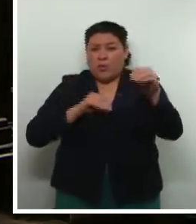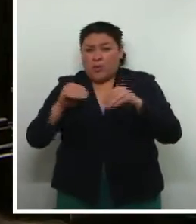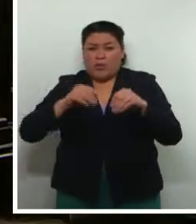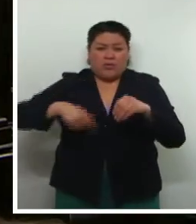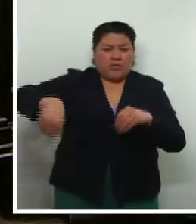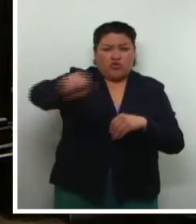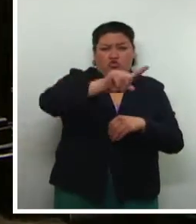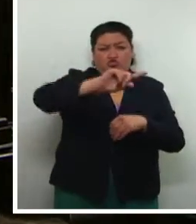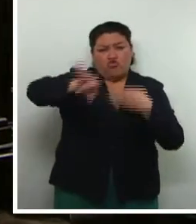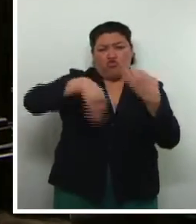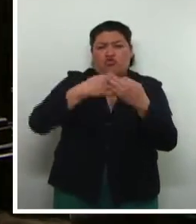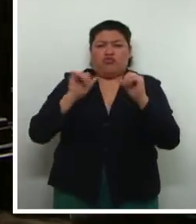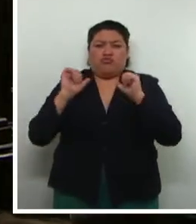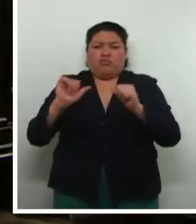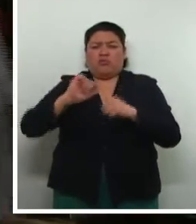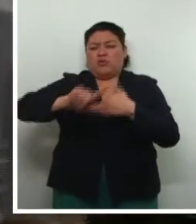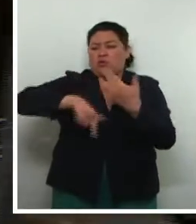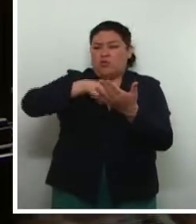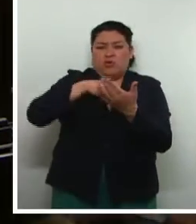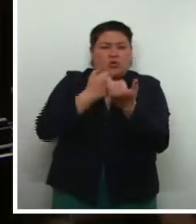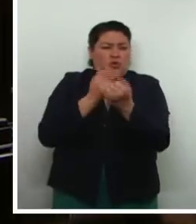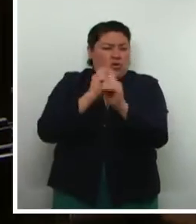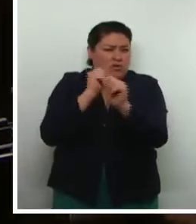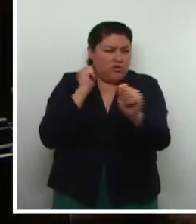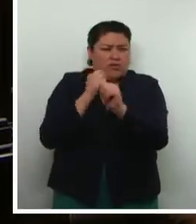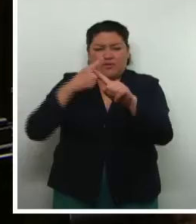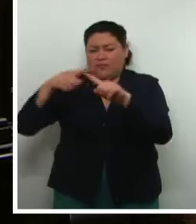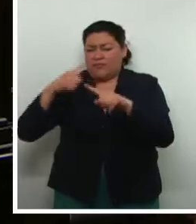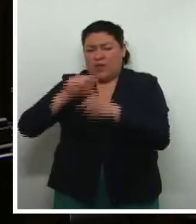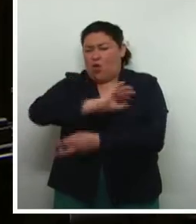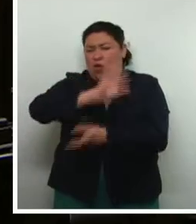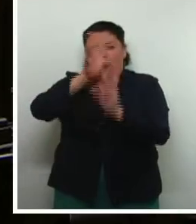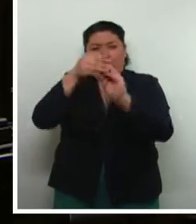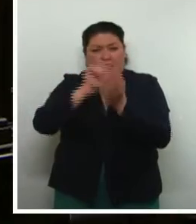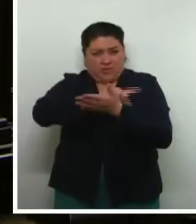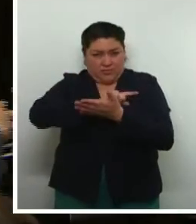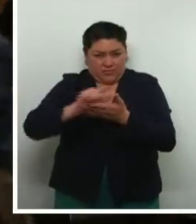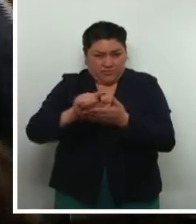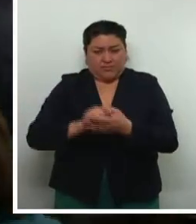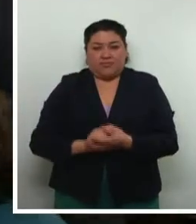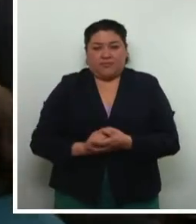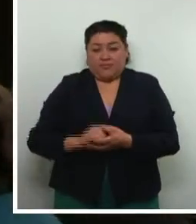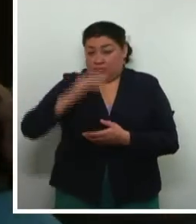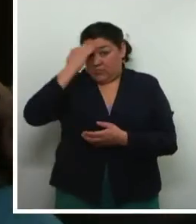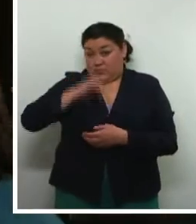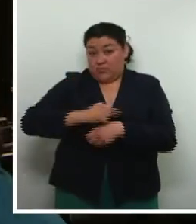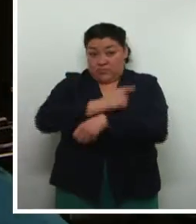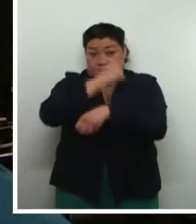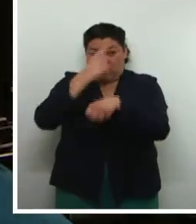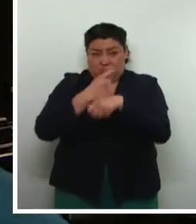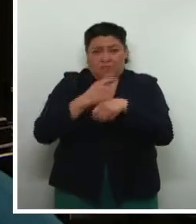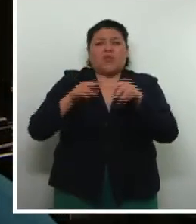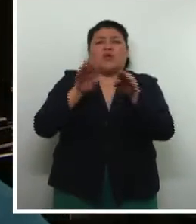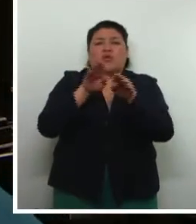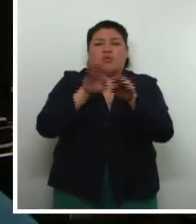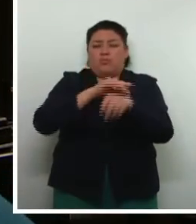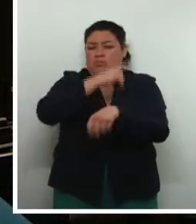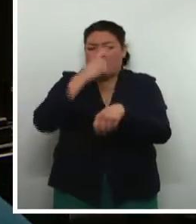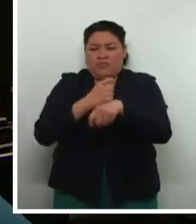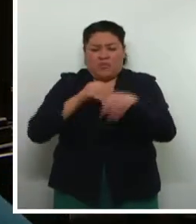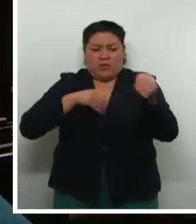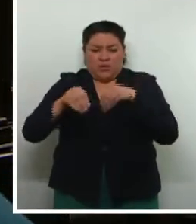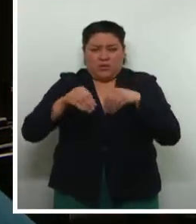comodidad e higiene. En orden de importancia, las leyes darán prioridad y preferencia en la movilidad